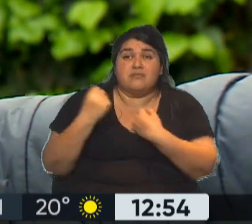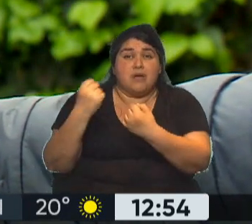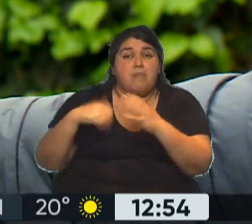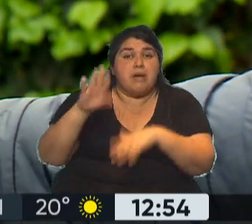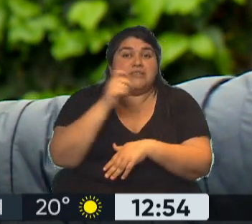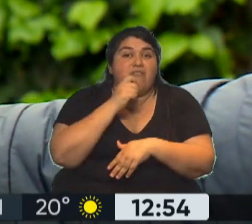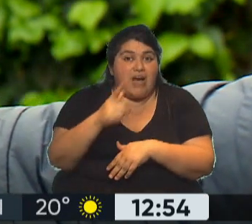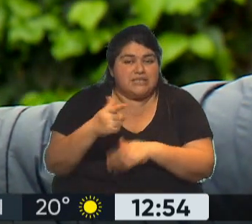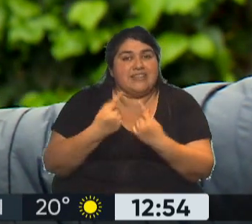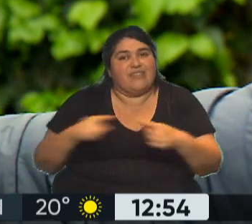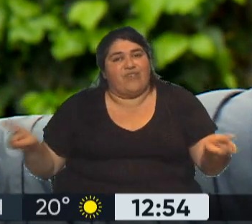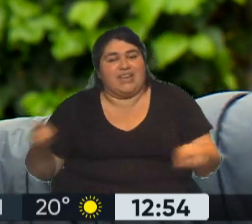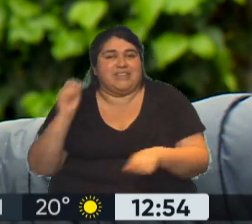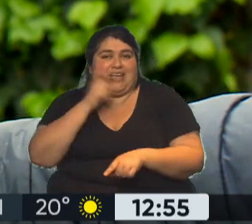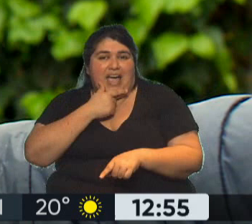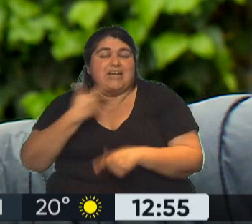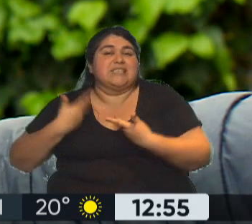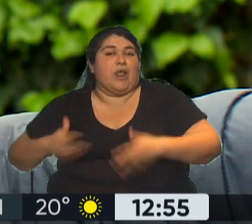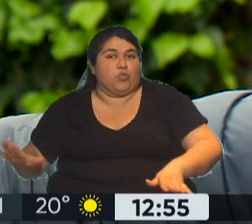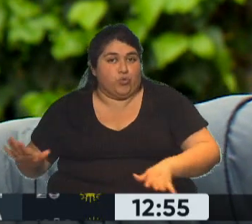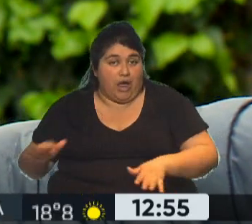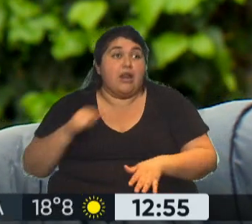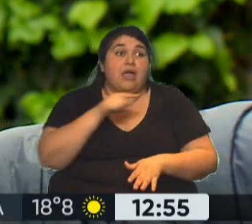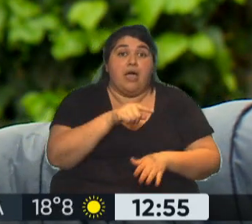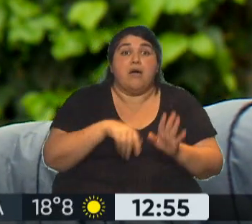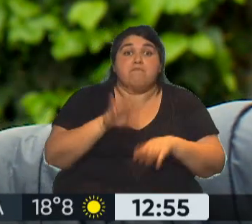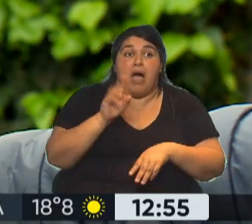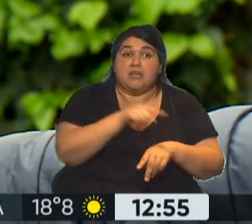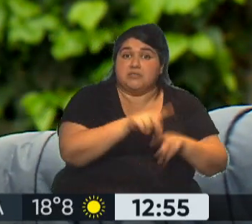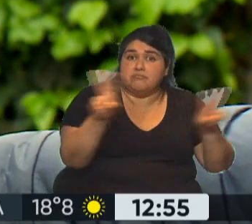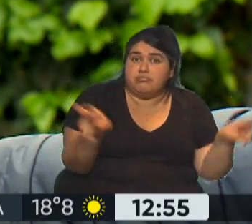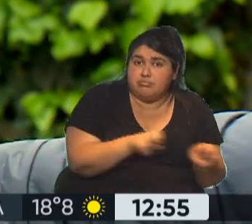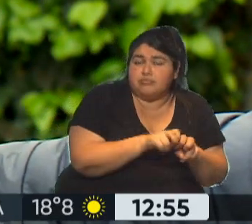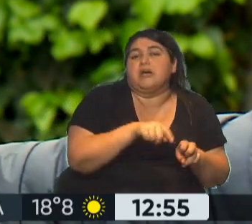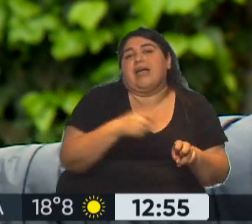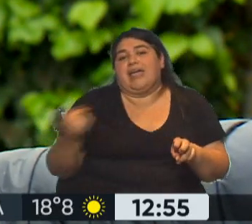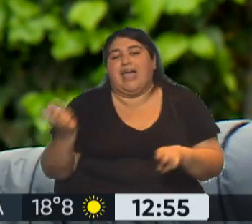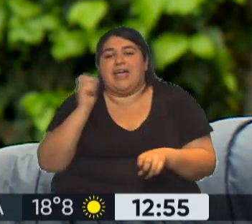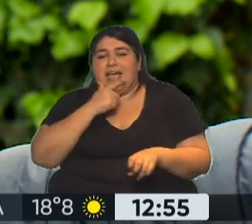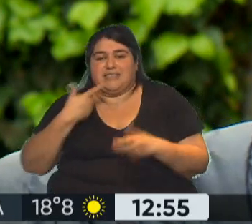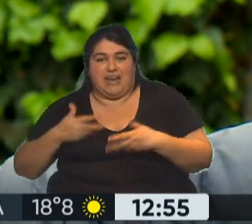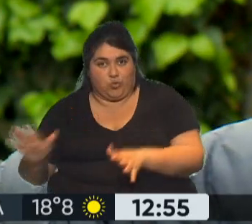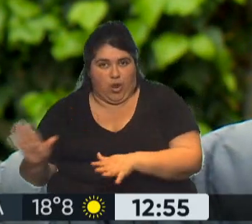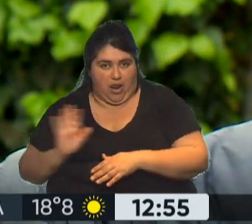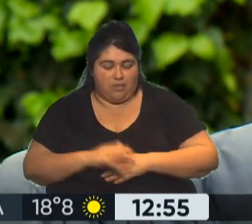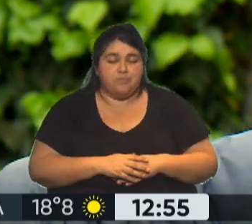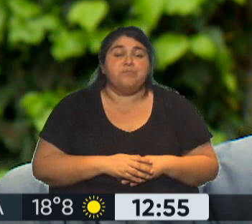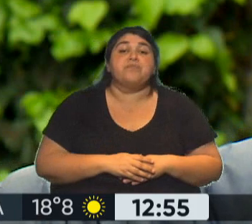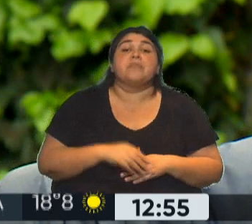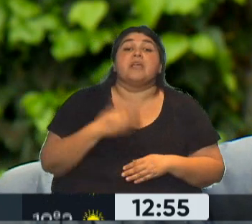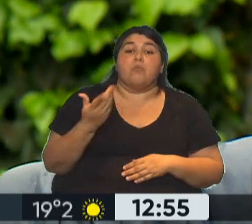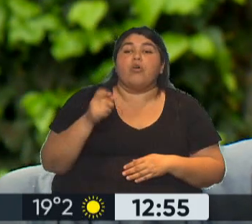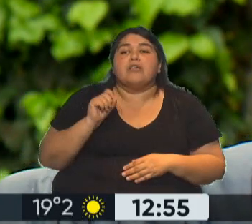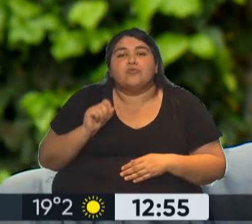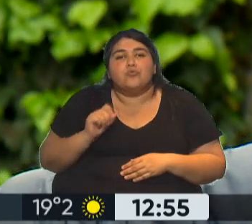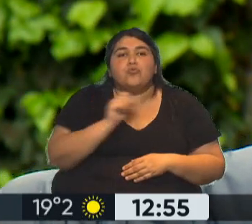sencillo que era natural los resultados se pueden ver incluso más rápido que en el gas natural o sea esta hora es imprescindible por momento por las características que hacen al